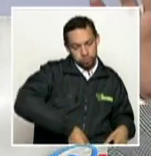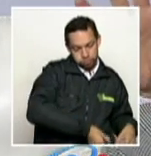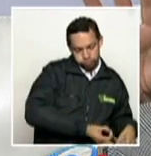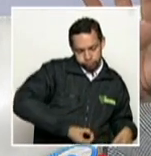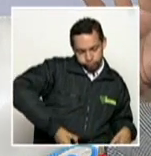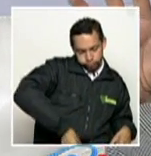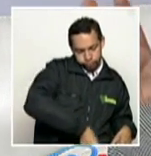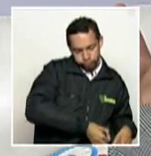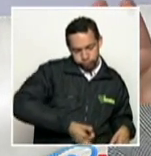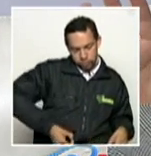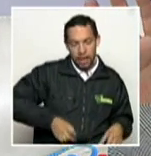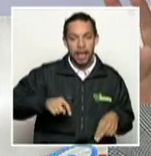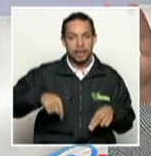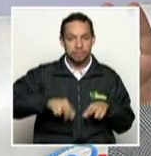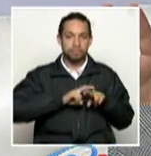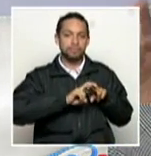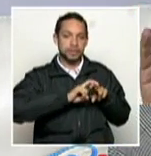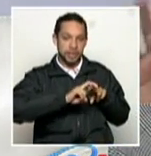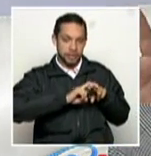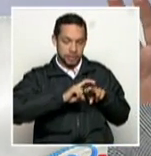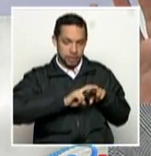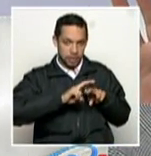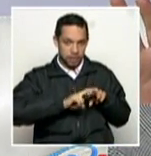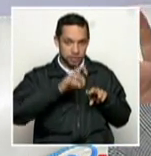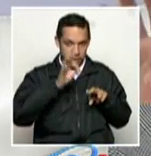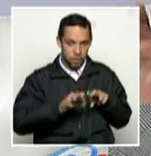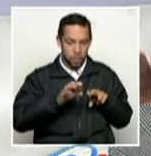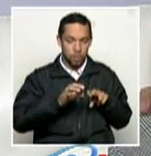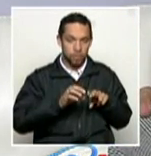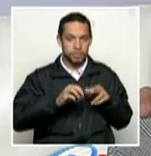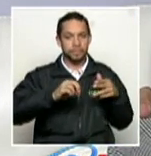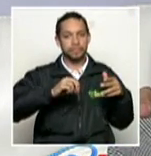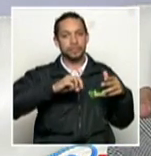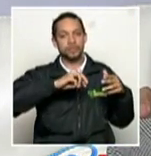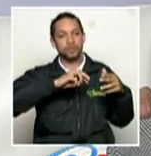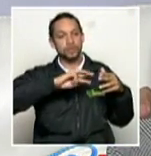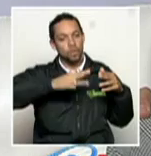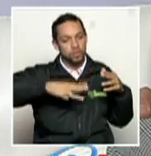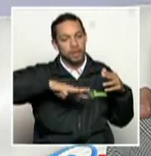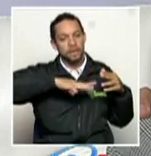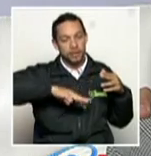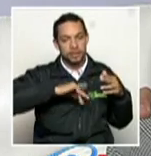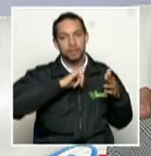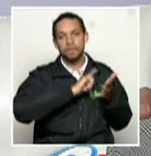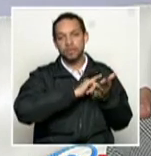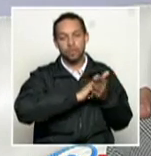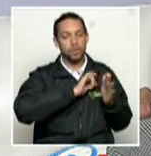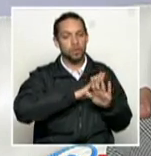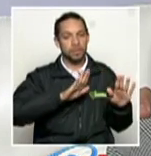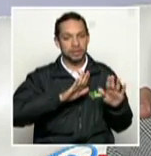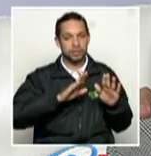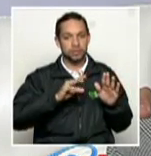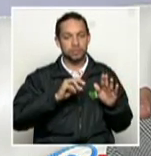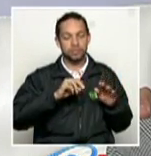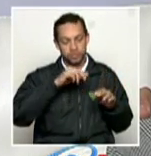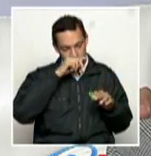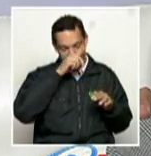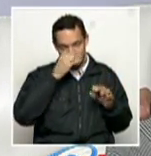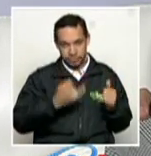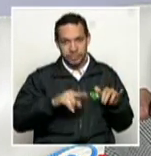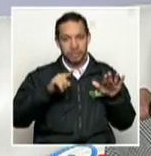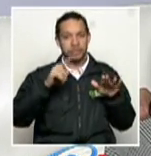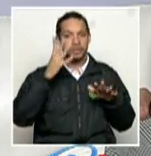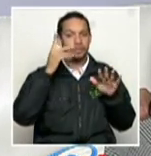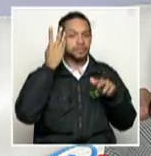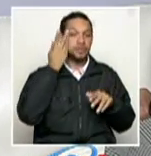Eso lo hacemos en Manizales y en Dos Quebradas, únicamente de todo Colombia, en esas dos partes. El tratamiento dura 6 días